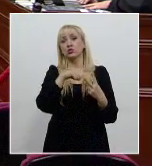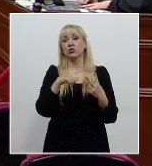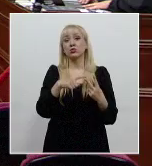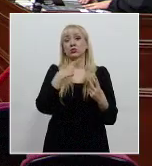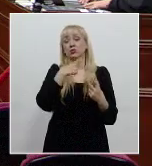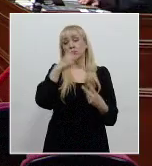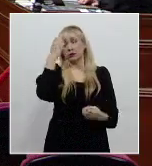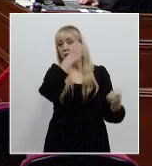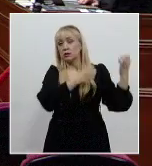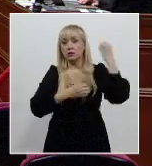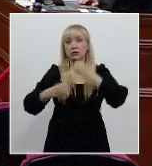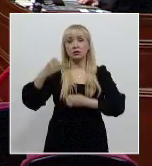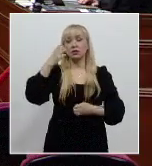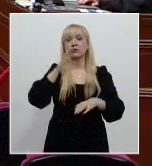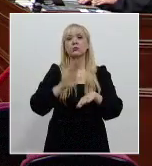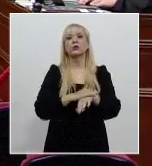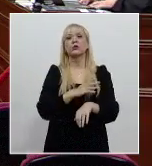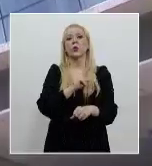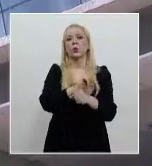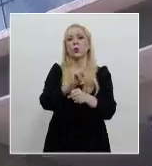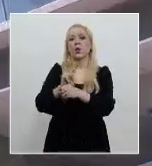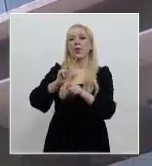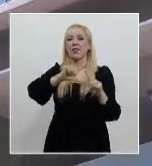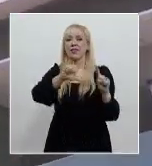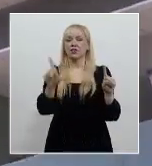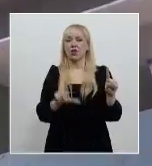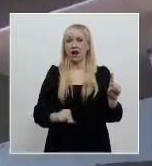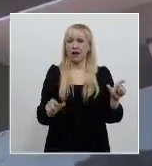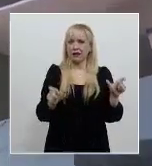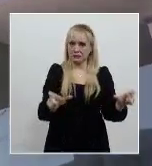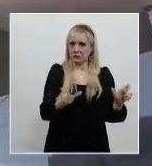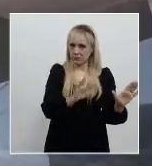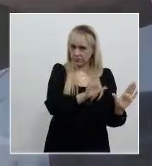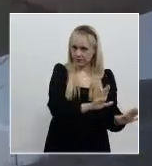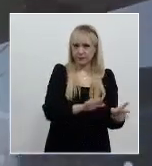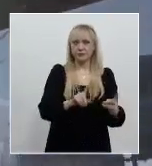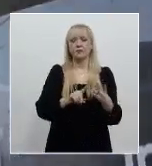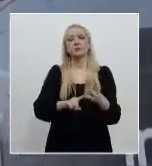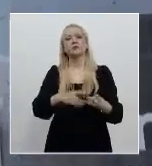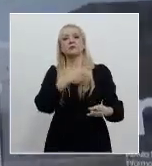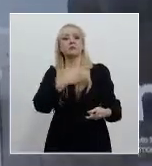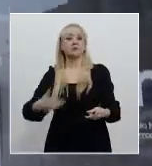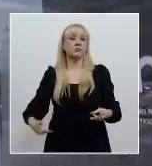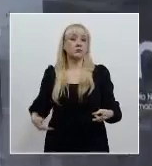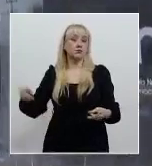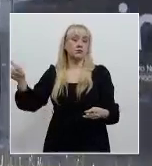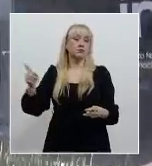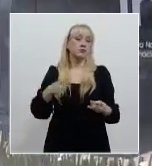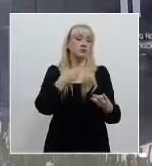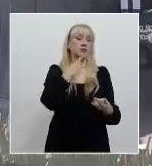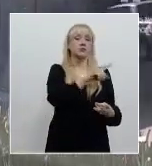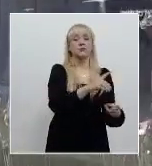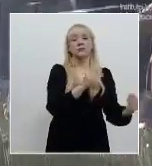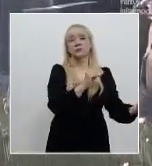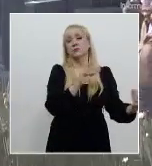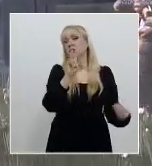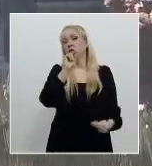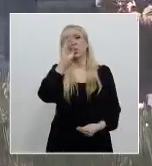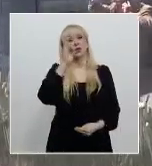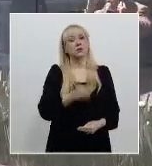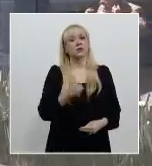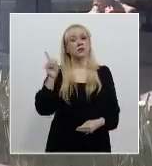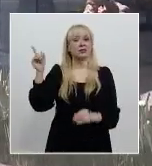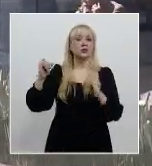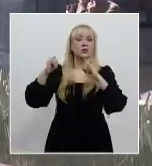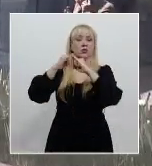de revisión en materia de seguridad nacional. Recursos promovidos por el Ejecutivo Federal en contra de 2 resoluciones del INAI